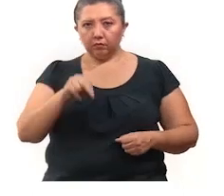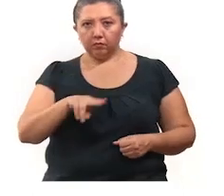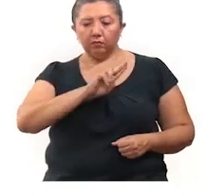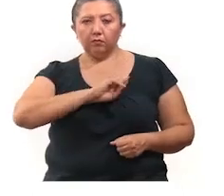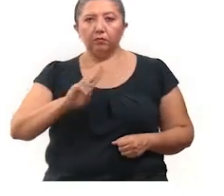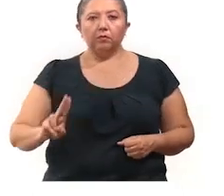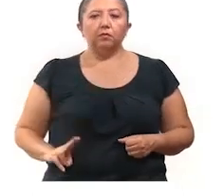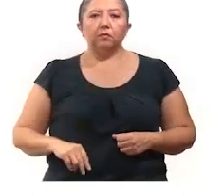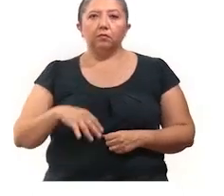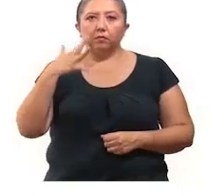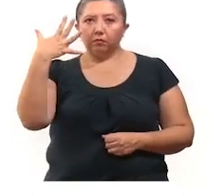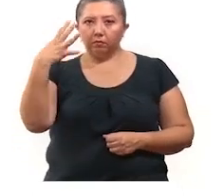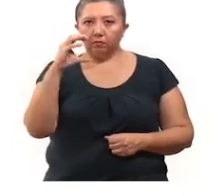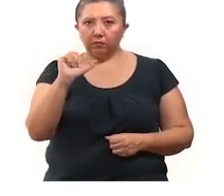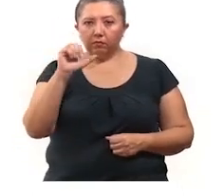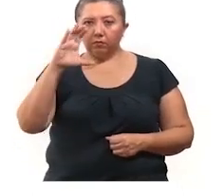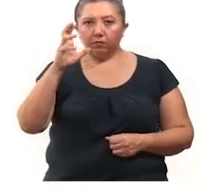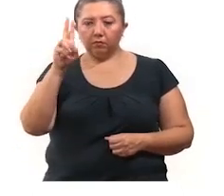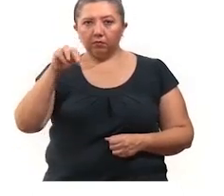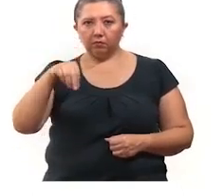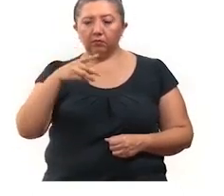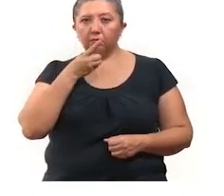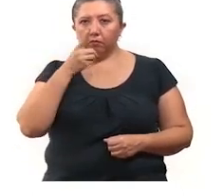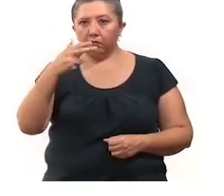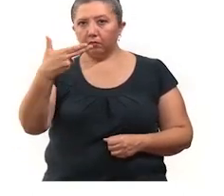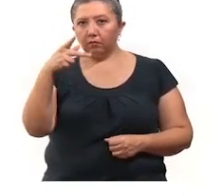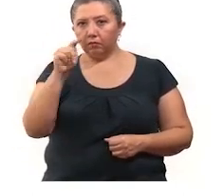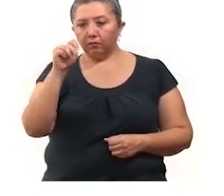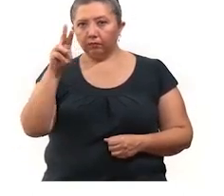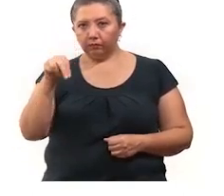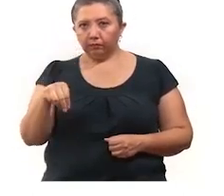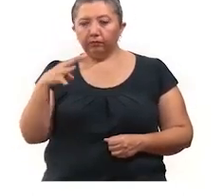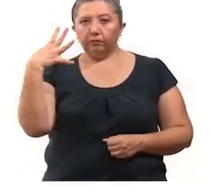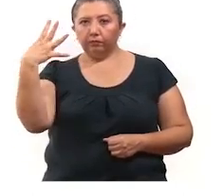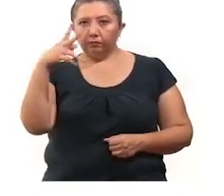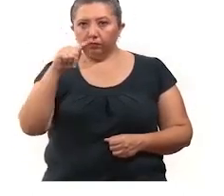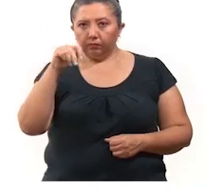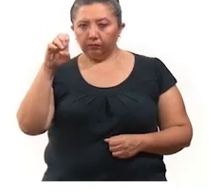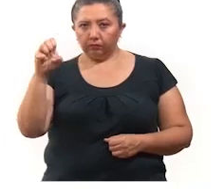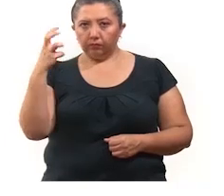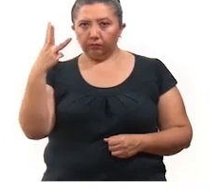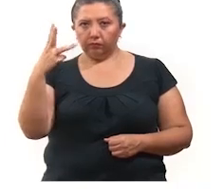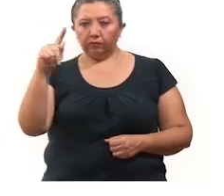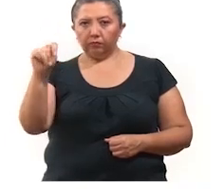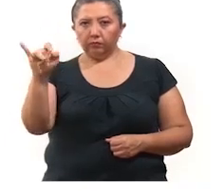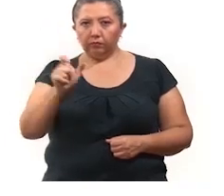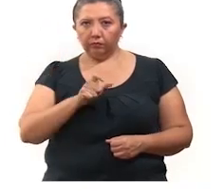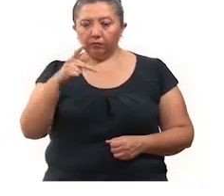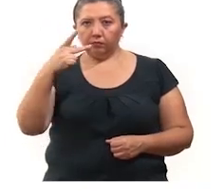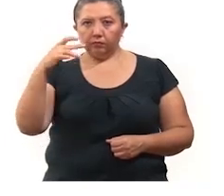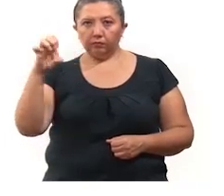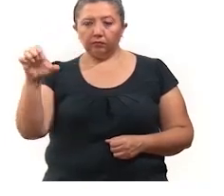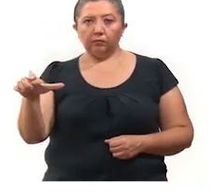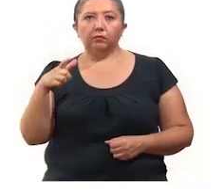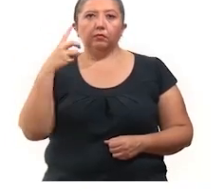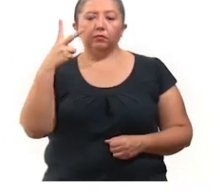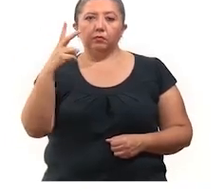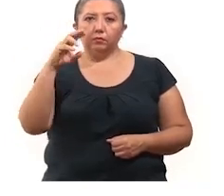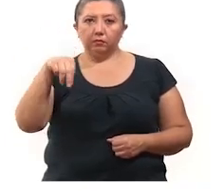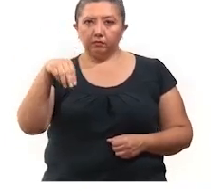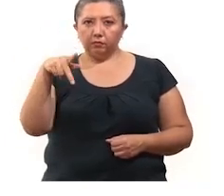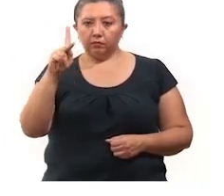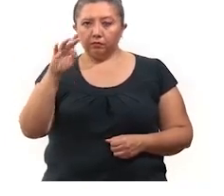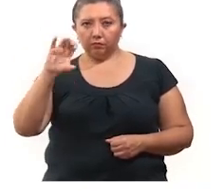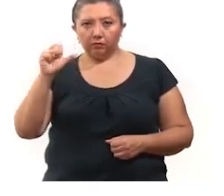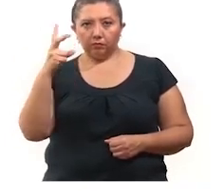y Umam, 5 en Cacalchen y Joctum, 4 en Motul, 3 en Tixpehual, 2 en Mocochá,